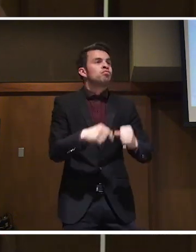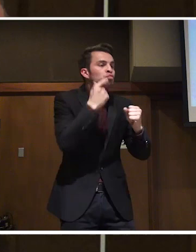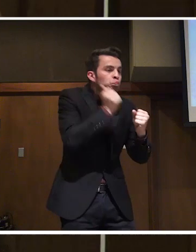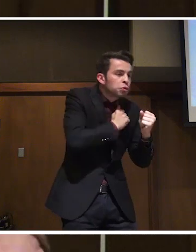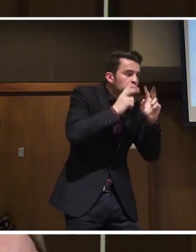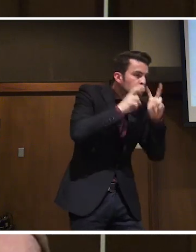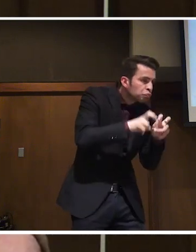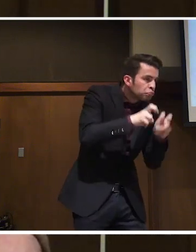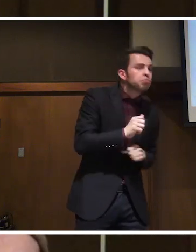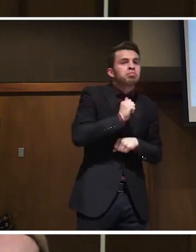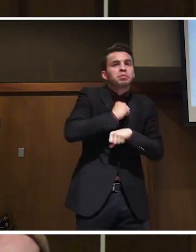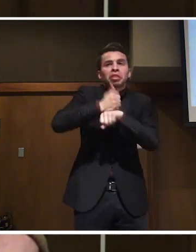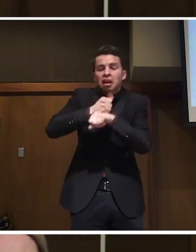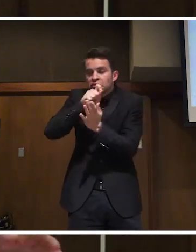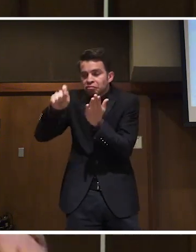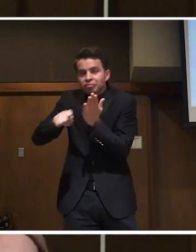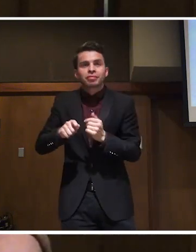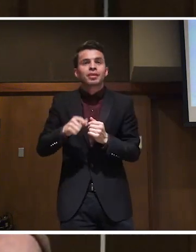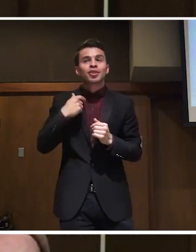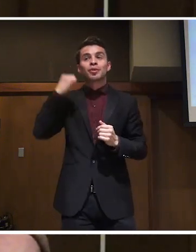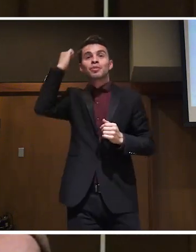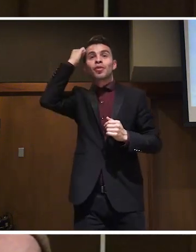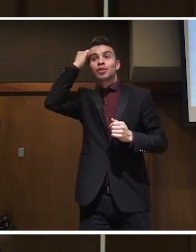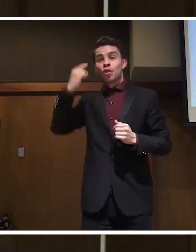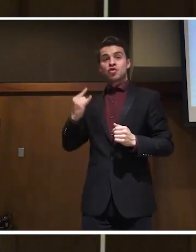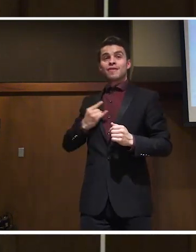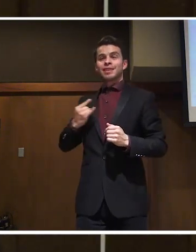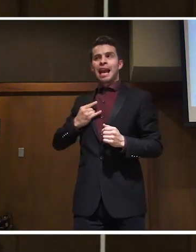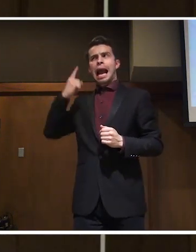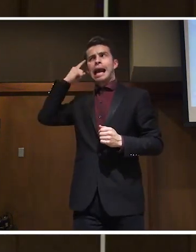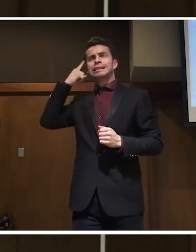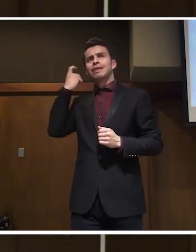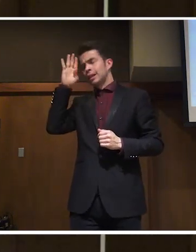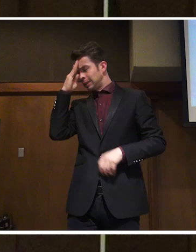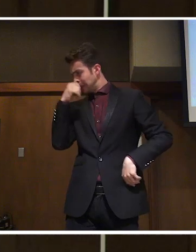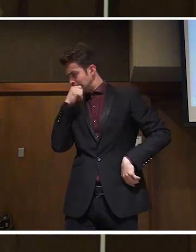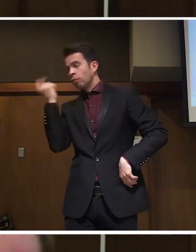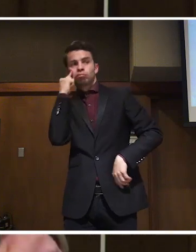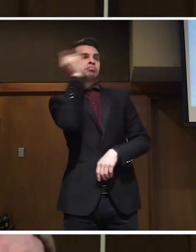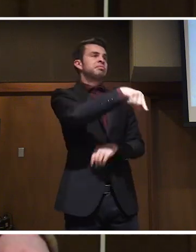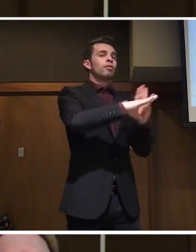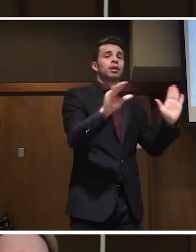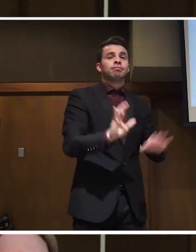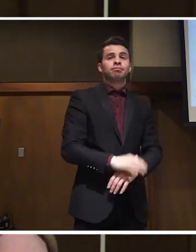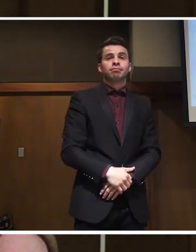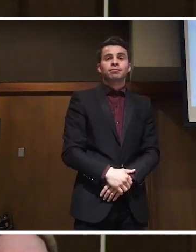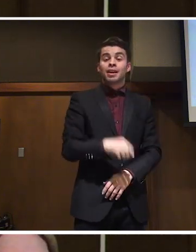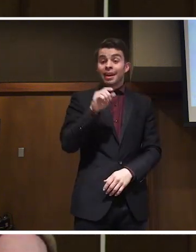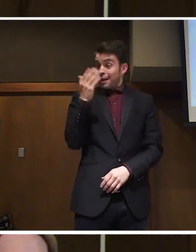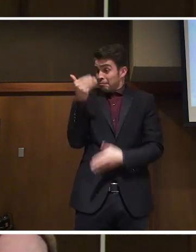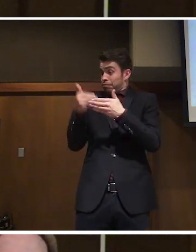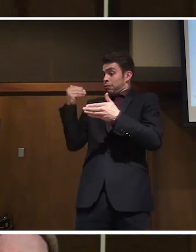y mis trabajos como historiador y como profesor de la universidad. Desde 1961, 62 me volví